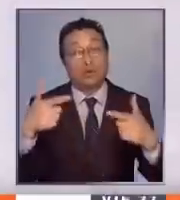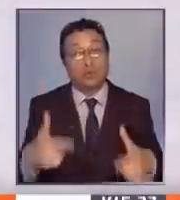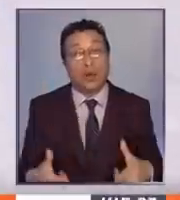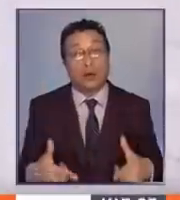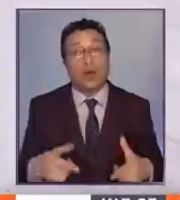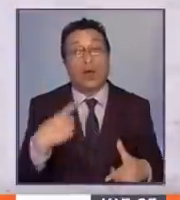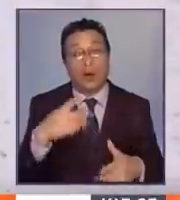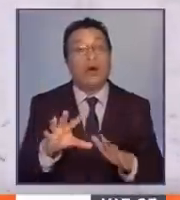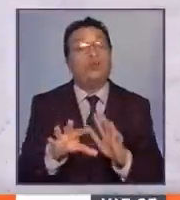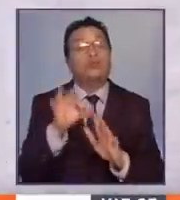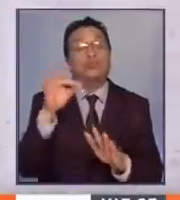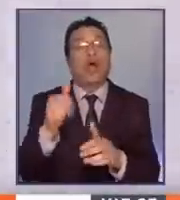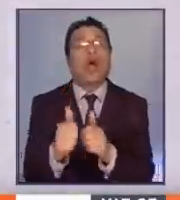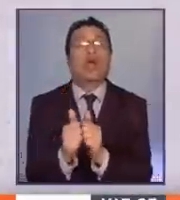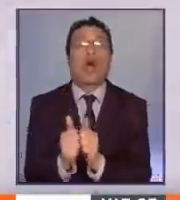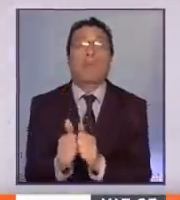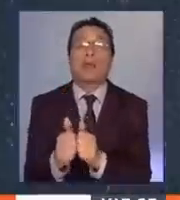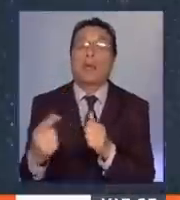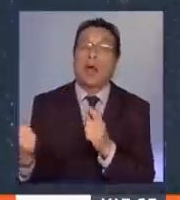encontró una compañera.